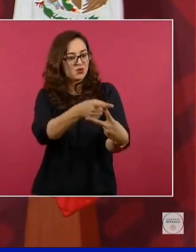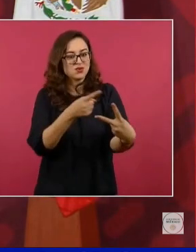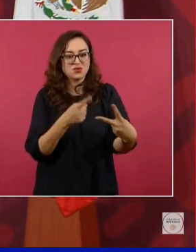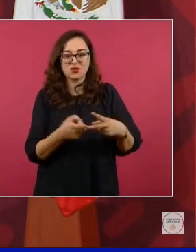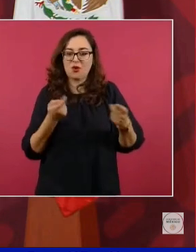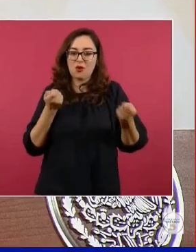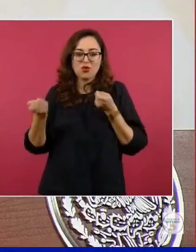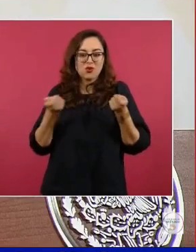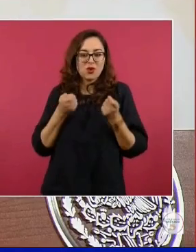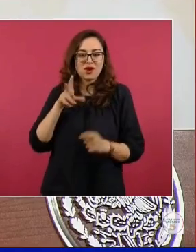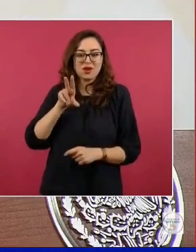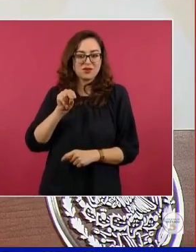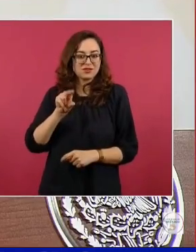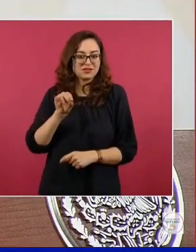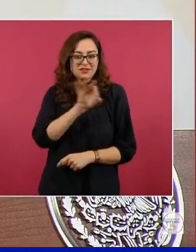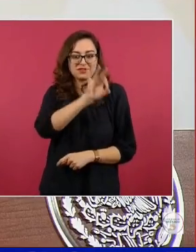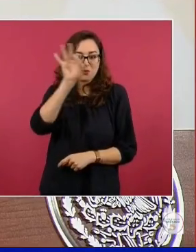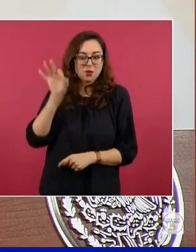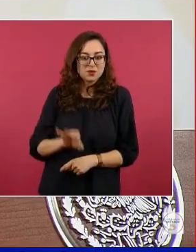como el 80%.